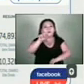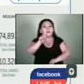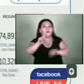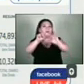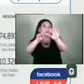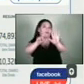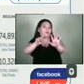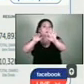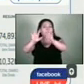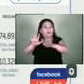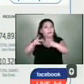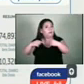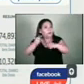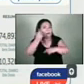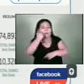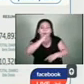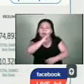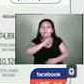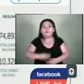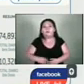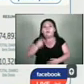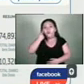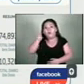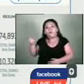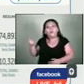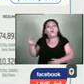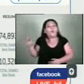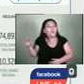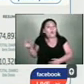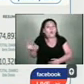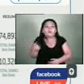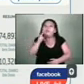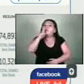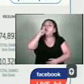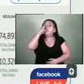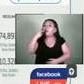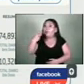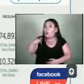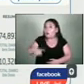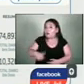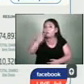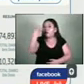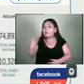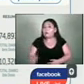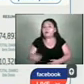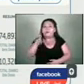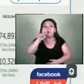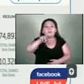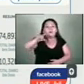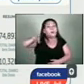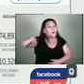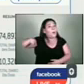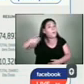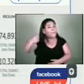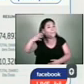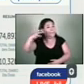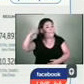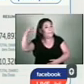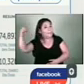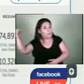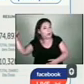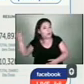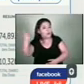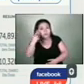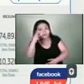8.165. Vemos ahí también la cantidad de pruebas que se han realizado hasta hoy, más de 1 millón. En el resumen de